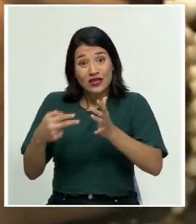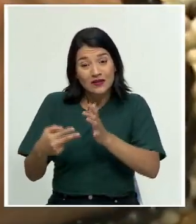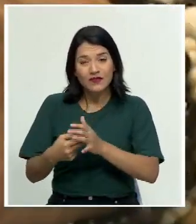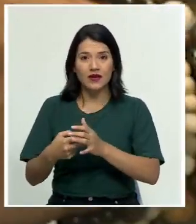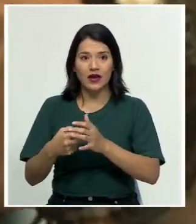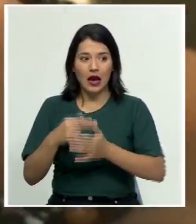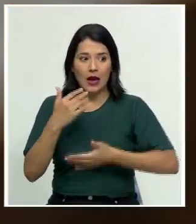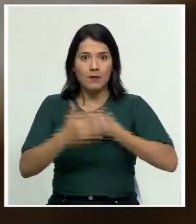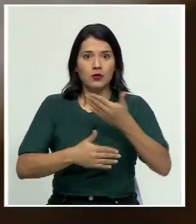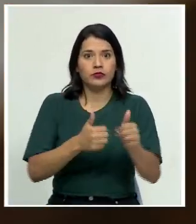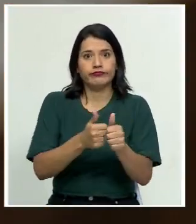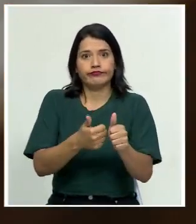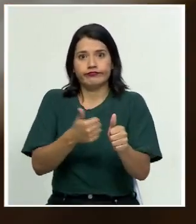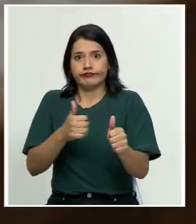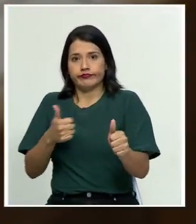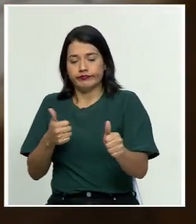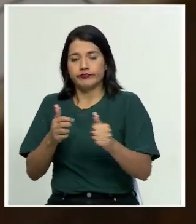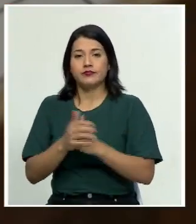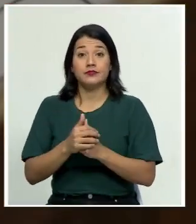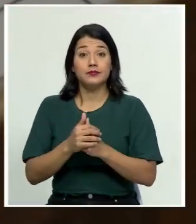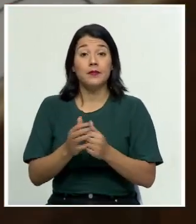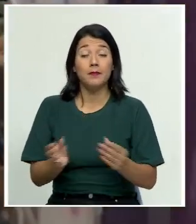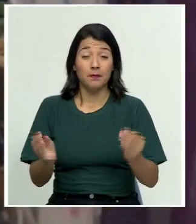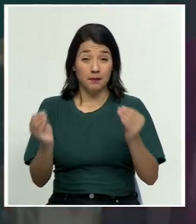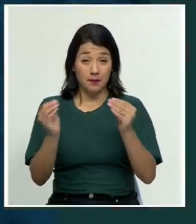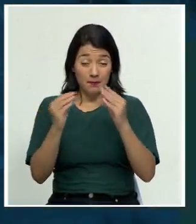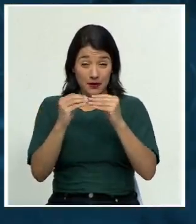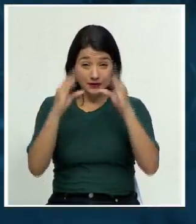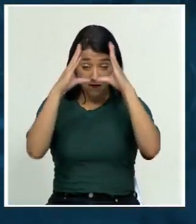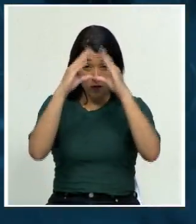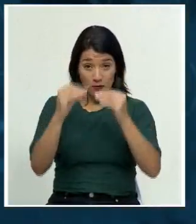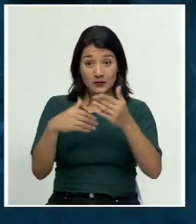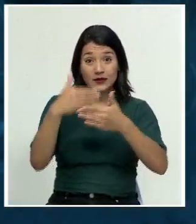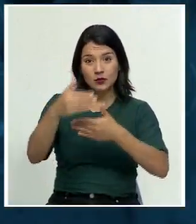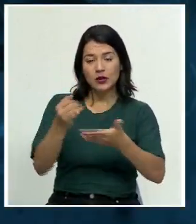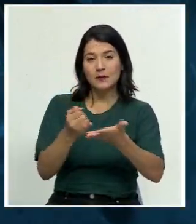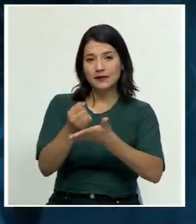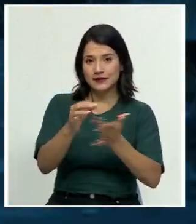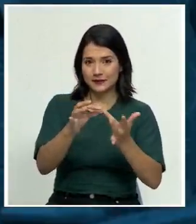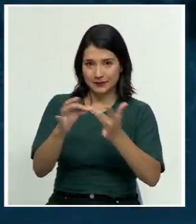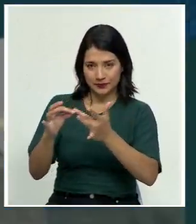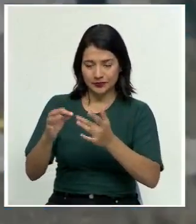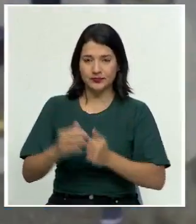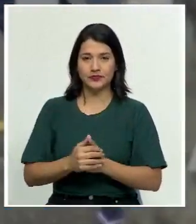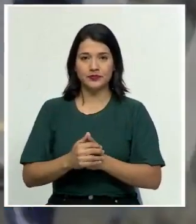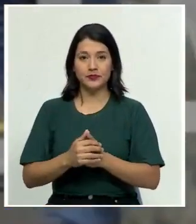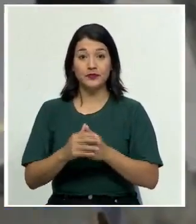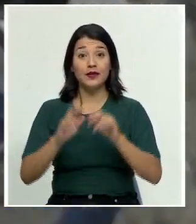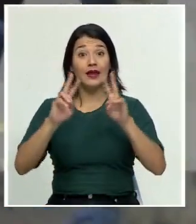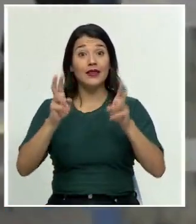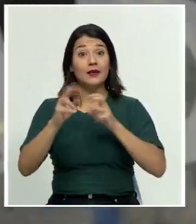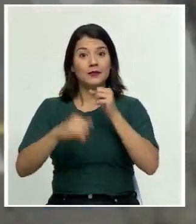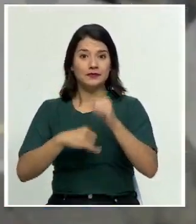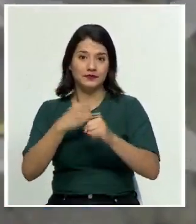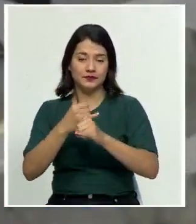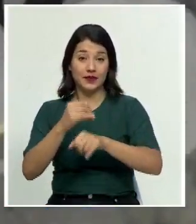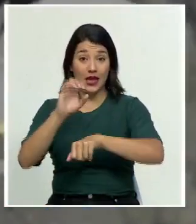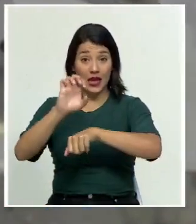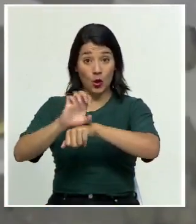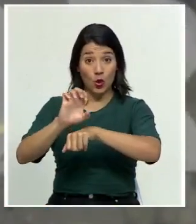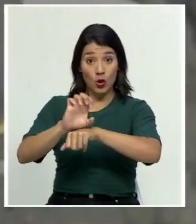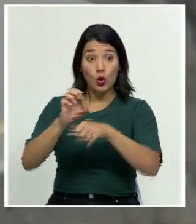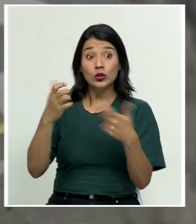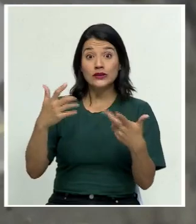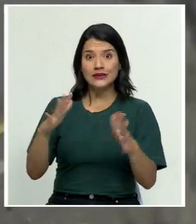el proceso. Los detalles en un reportaje especial. En el mundo, Ecuador cumple 8 días de